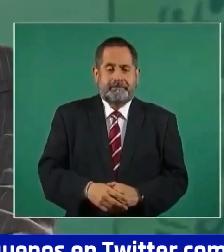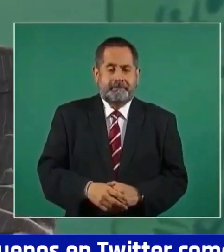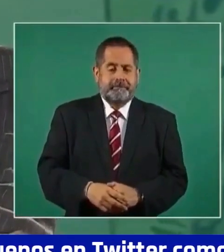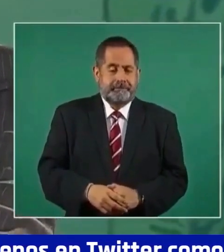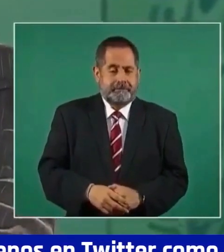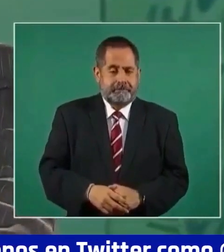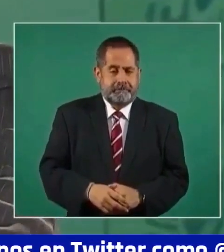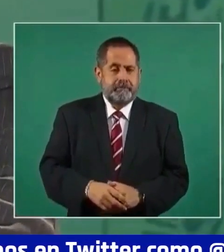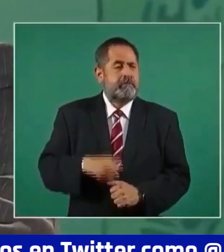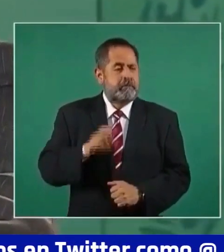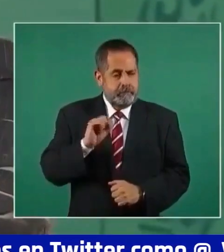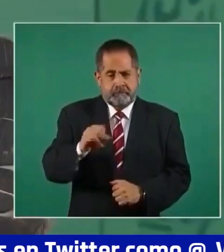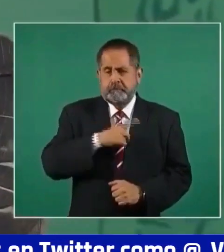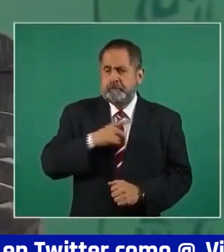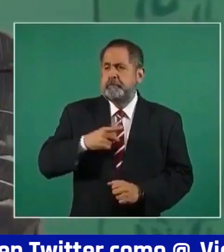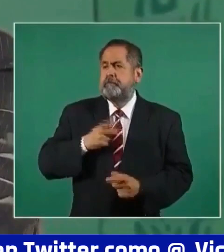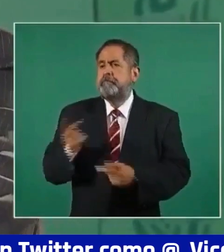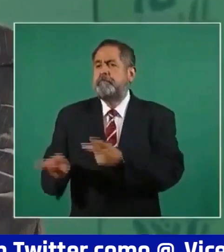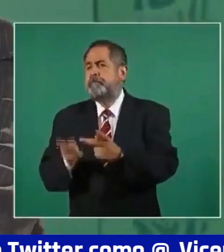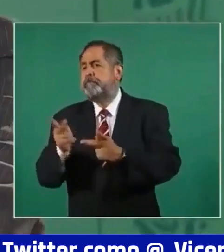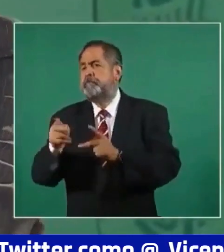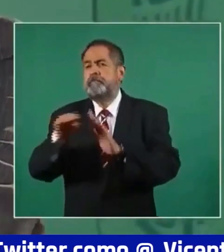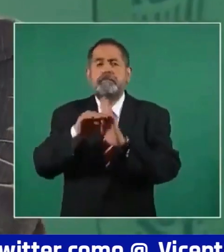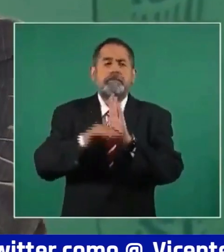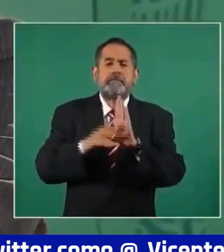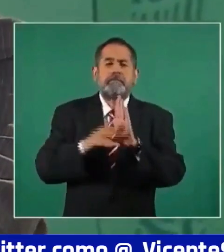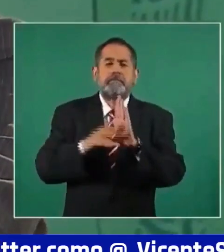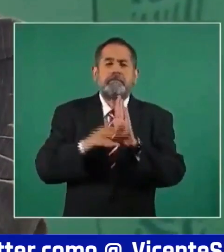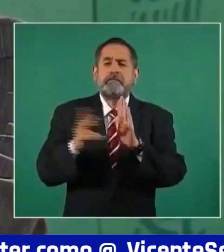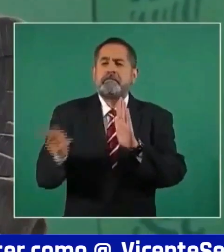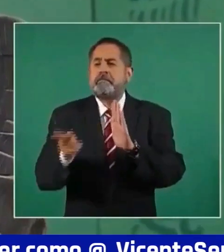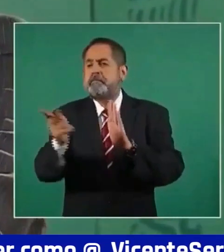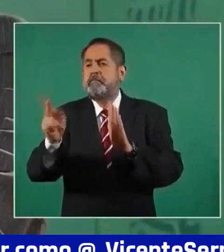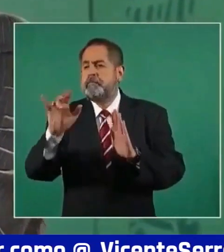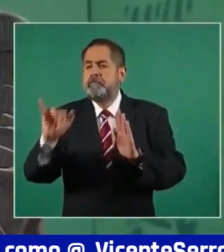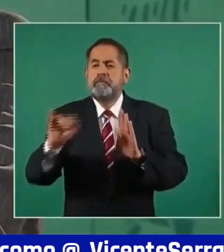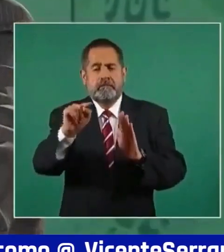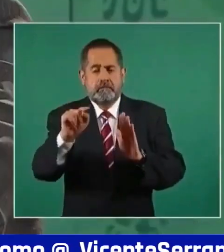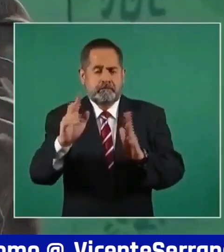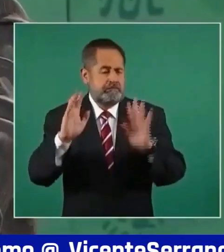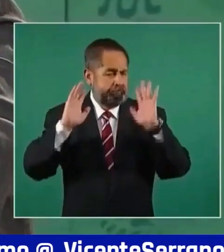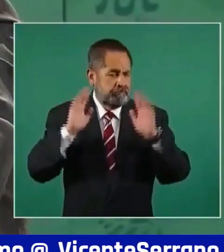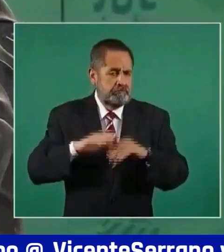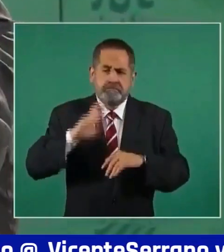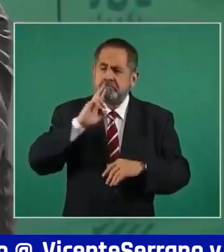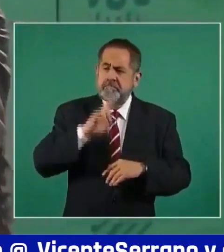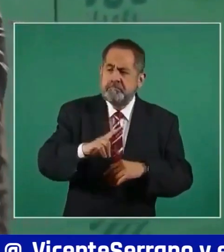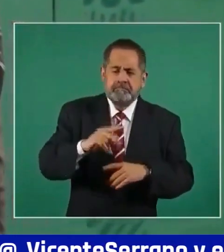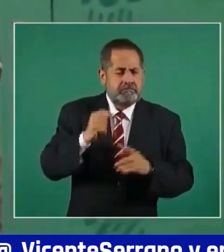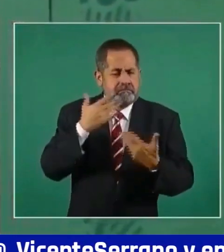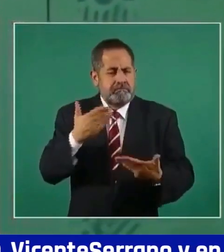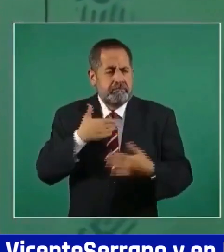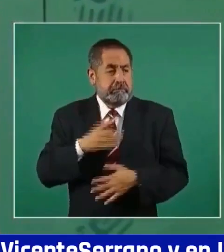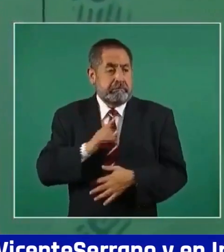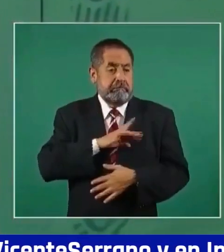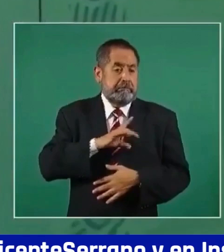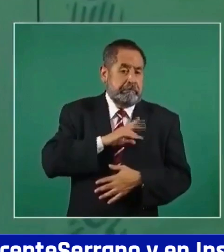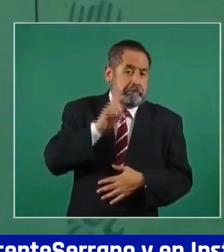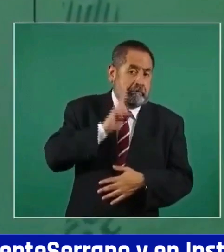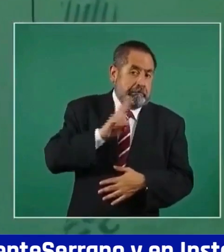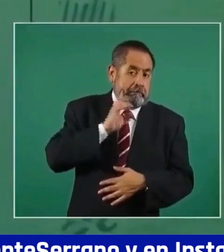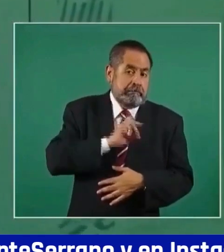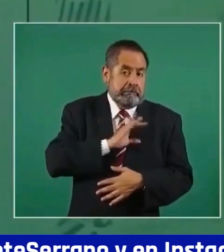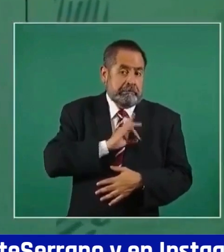sí a la consulta, sí al plebiscito, en todos los casos, al pueblo.